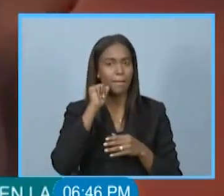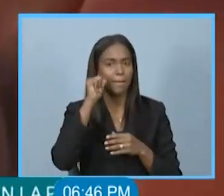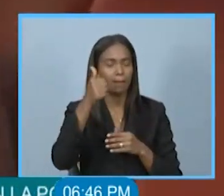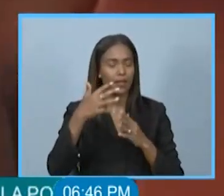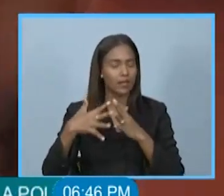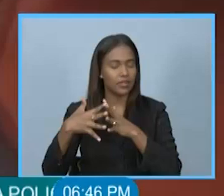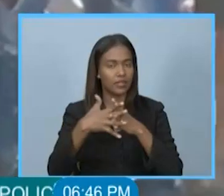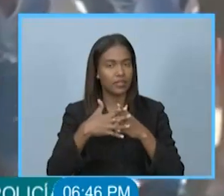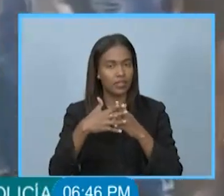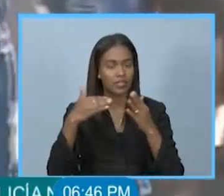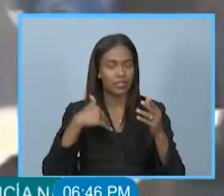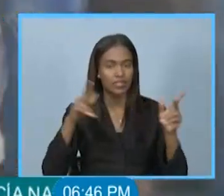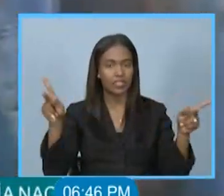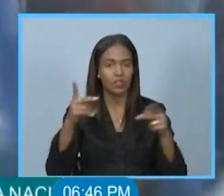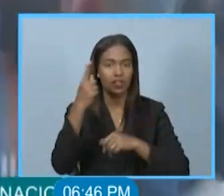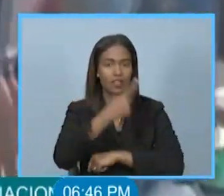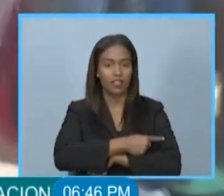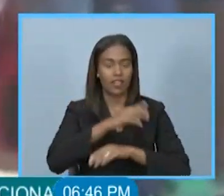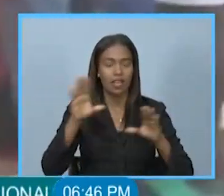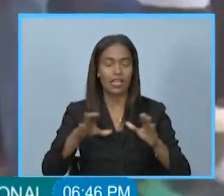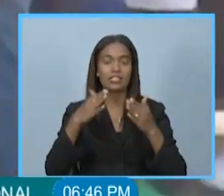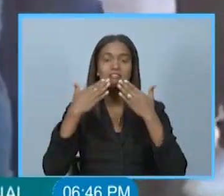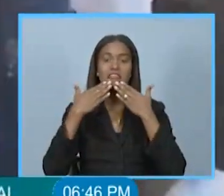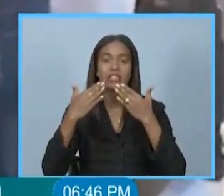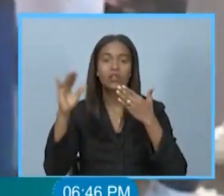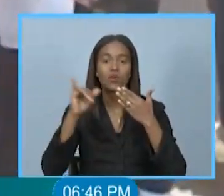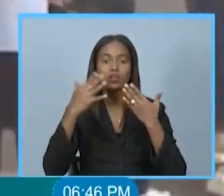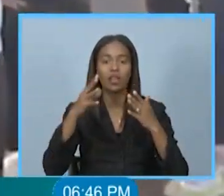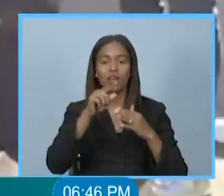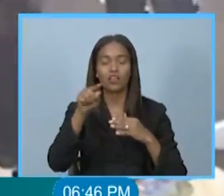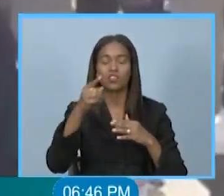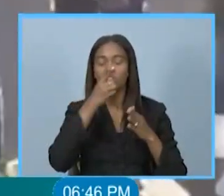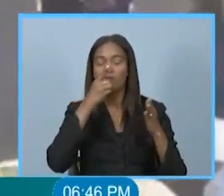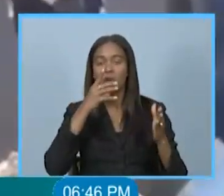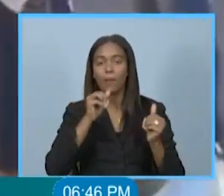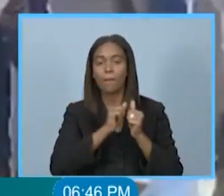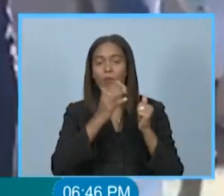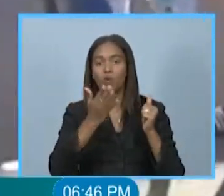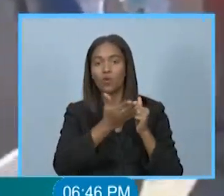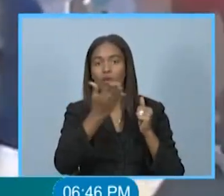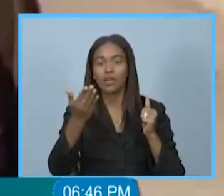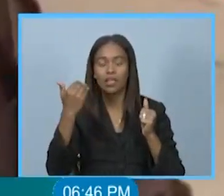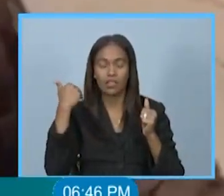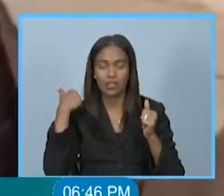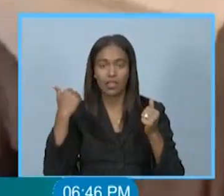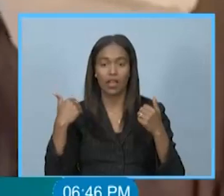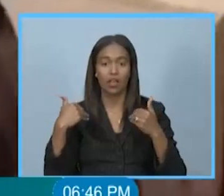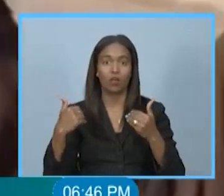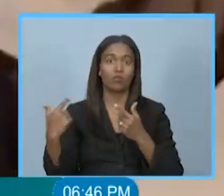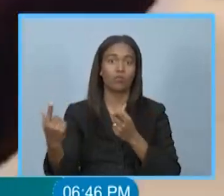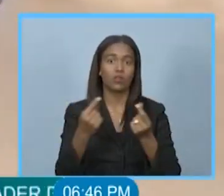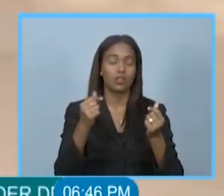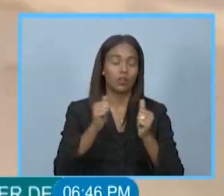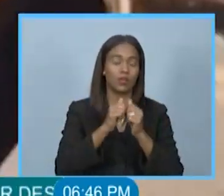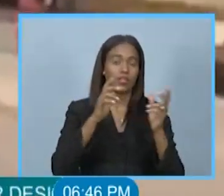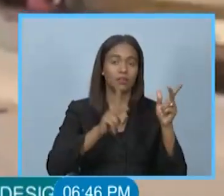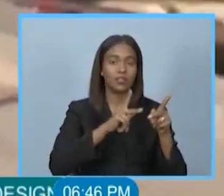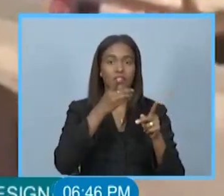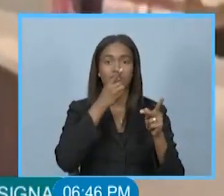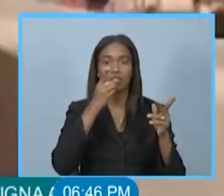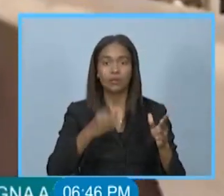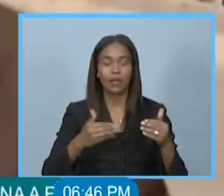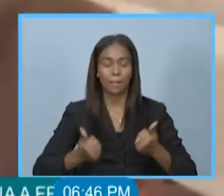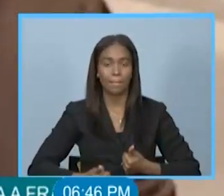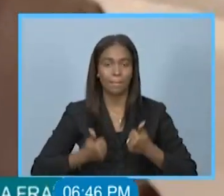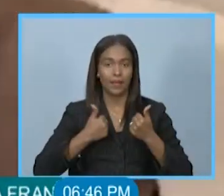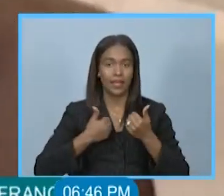Estados Unidos celebra el Día de Acción de Gracias y ya Los dominicanos muchos que han adoptado por la gran cantidad dominicanos